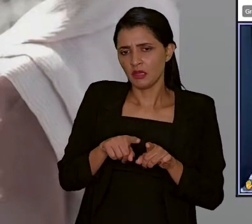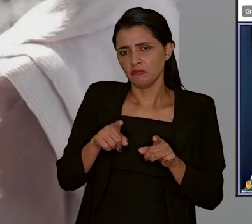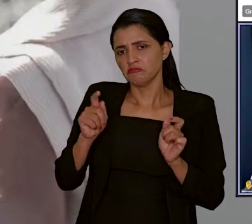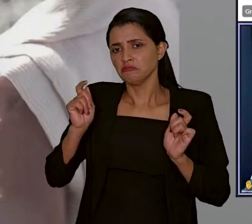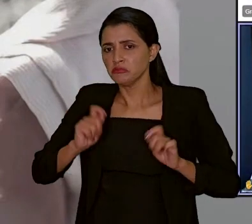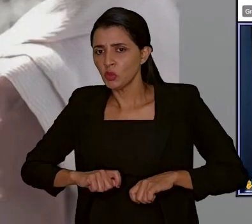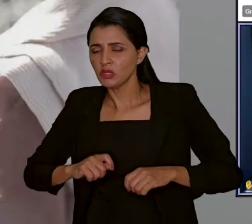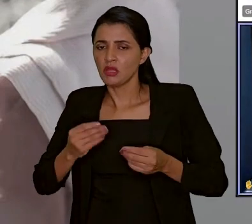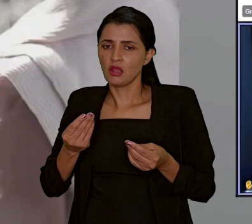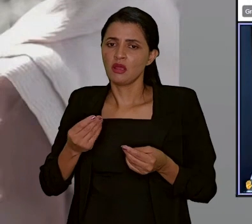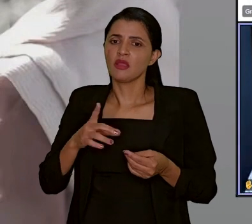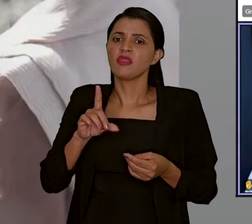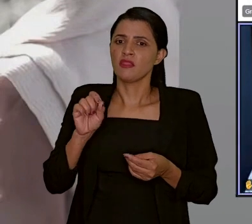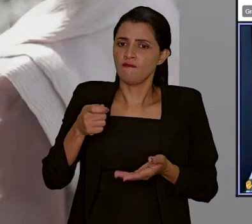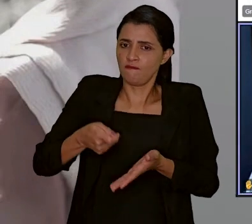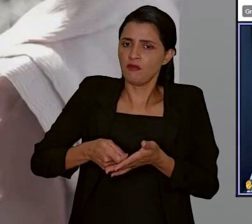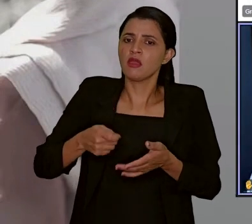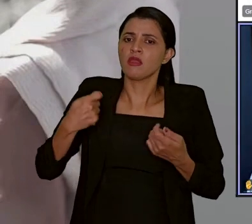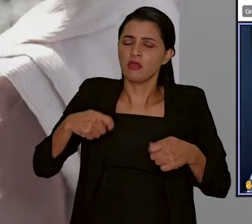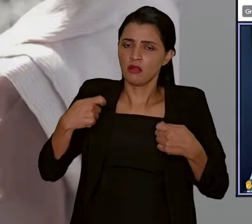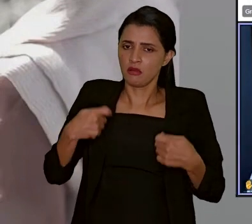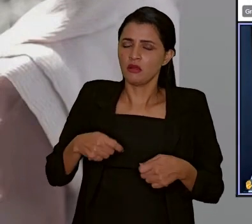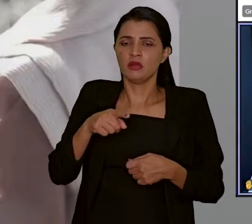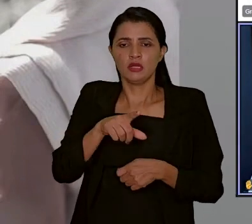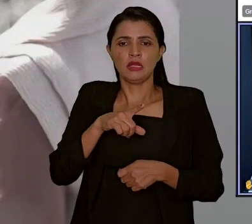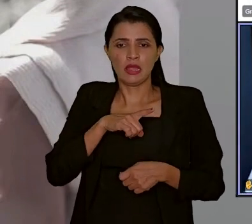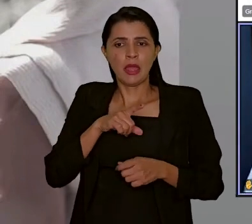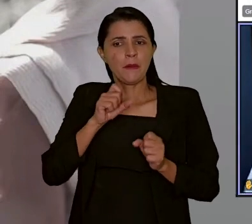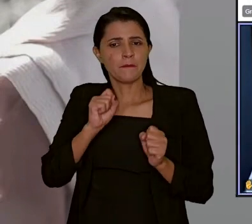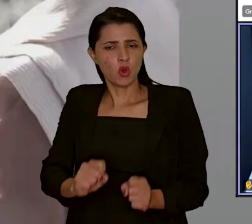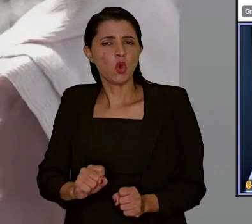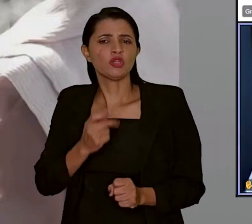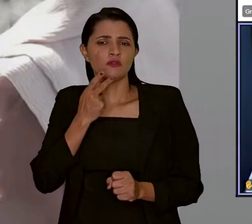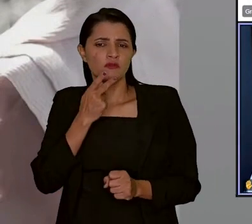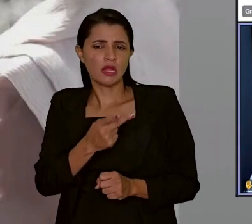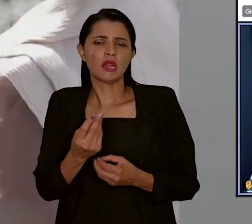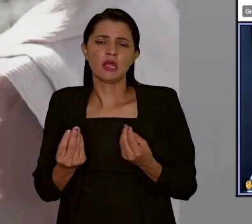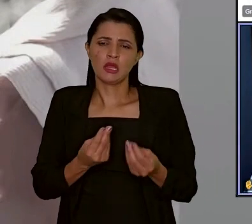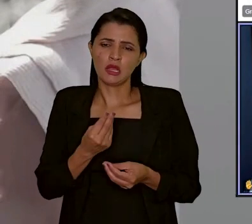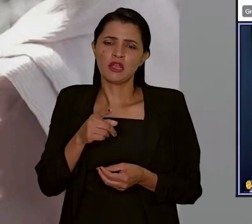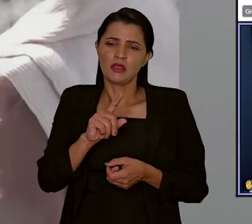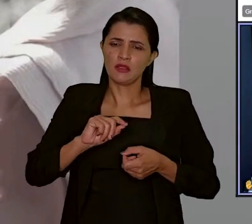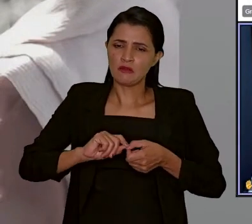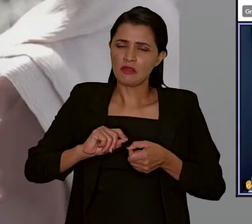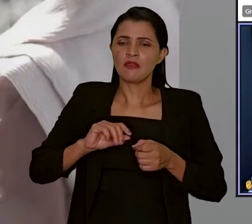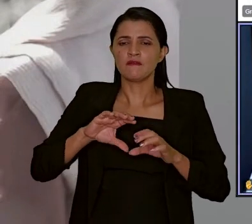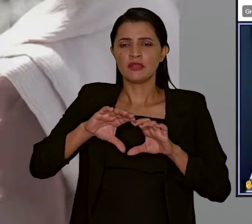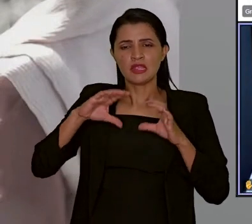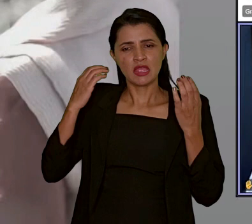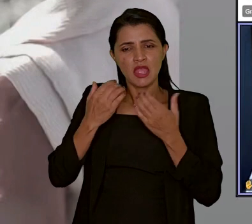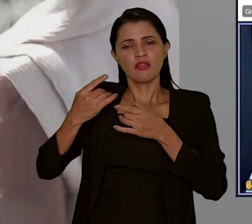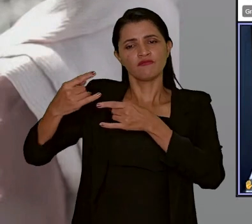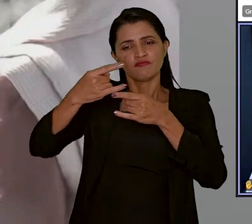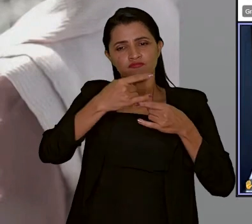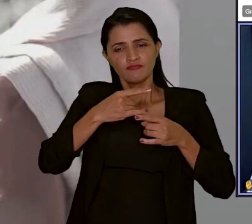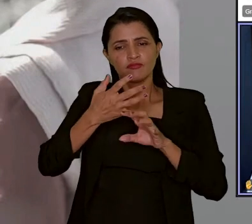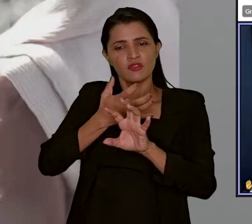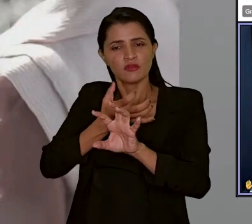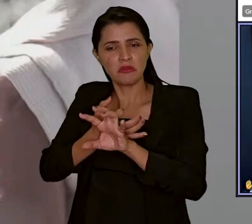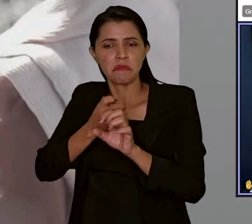Ahora, es distinto si me dice, bueno, ¿usted me puede ayudar que yo quiero hacer una videoconferencia? Sí, claro que sí, yo